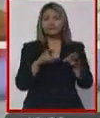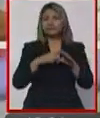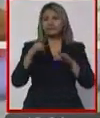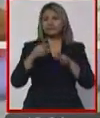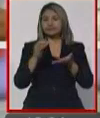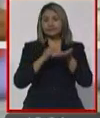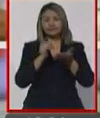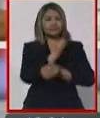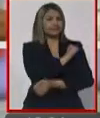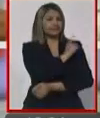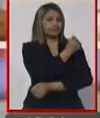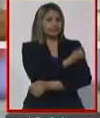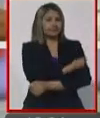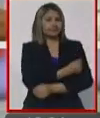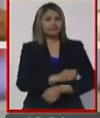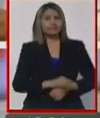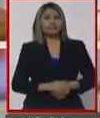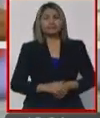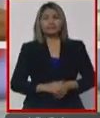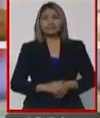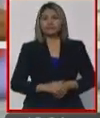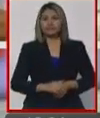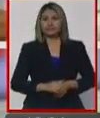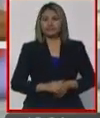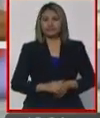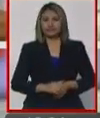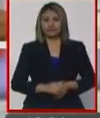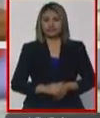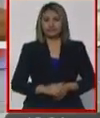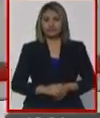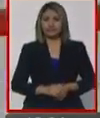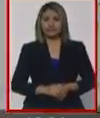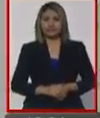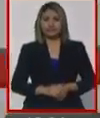sobre la falta de autoridades? Rolly, usted nos comenta.